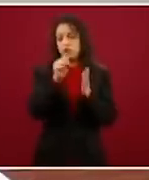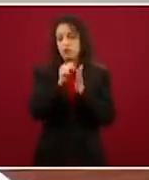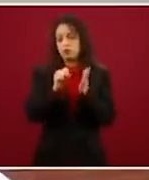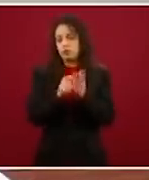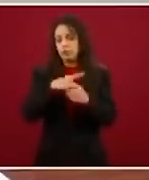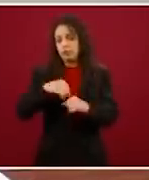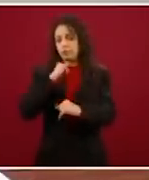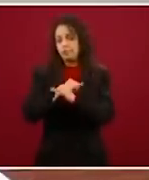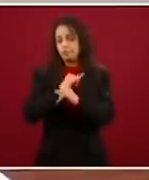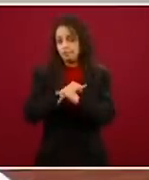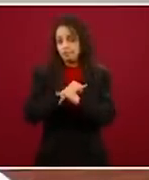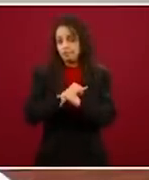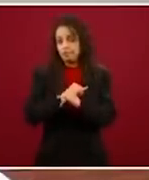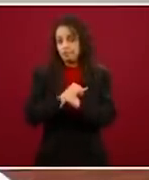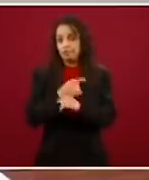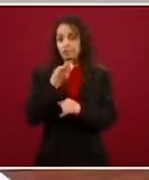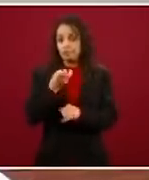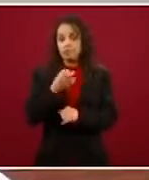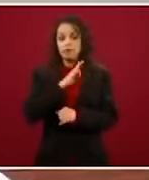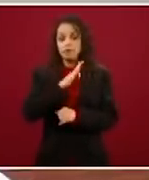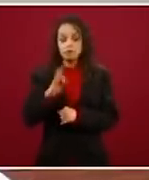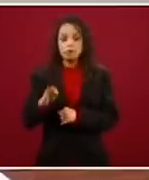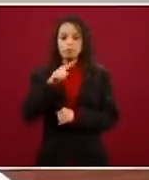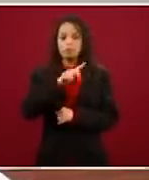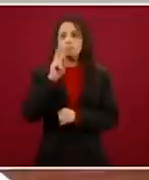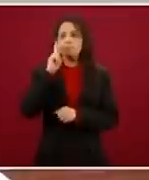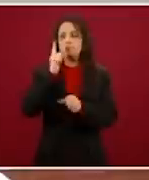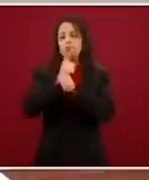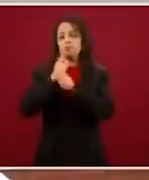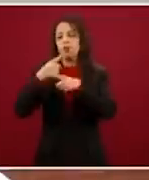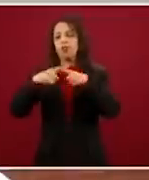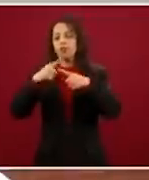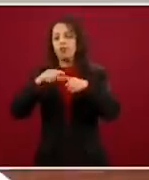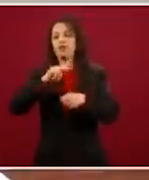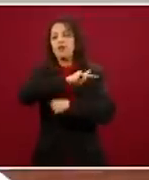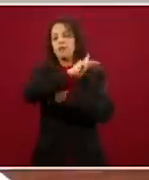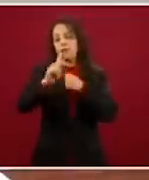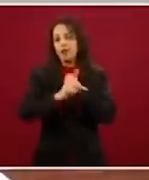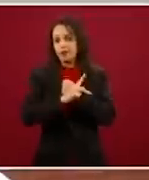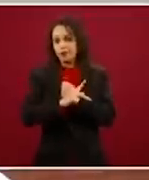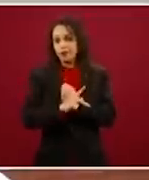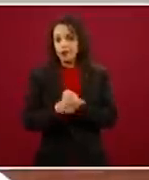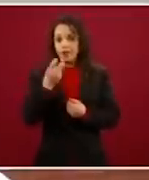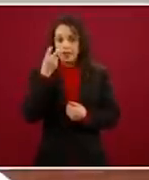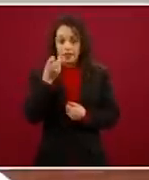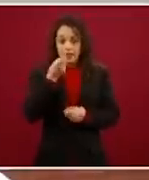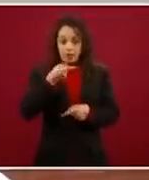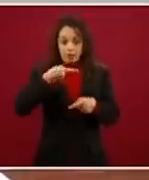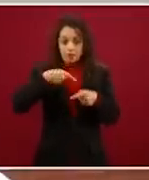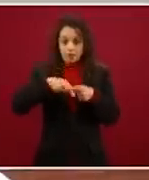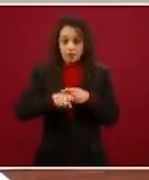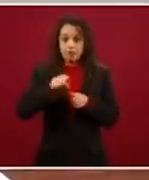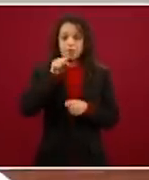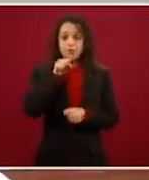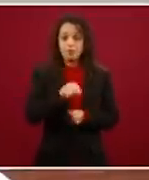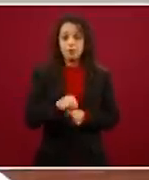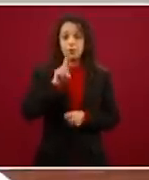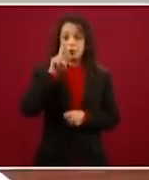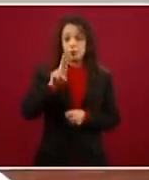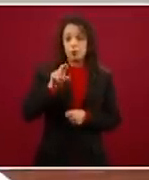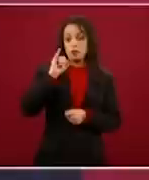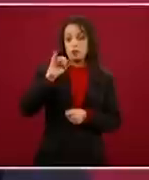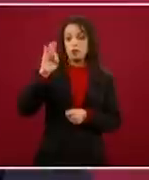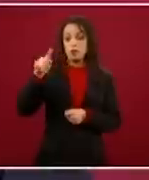se pueden llegar a monetarizar en los países. Creemos que a partir de ello la Unidad de Inteligencia Financiera generó un